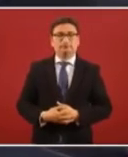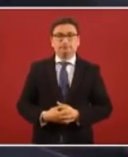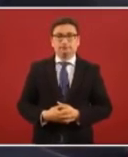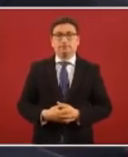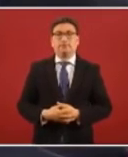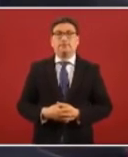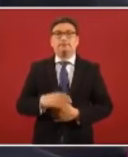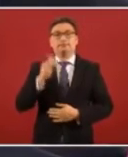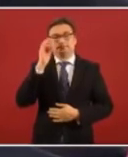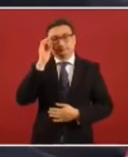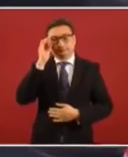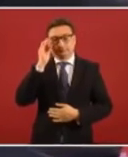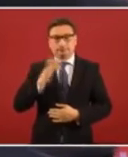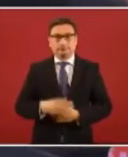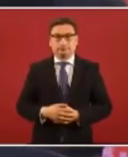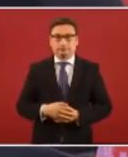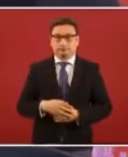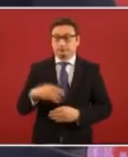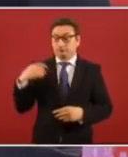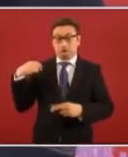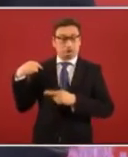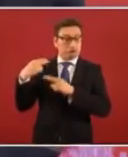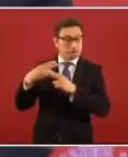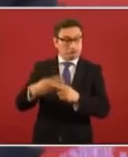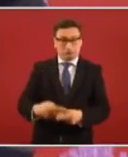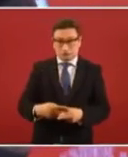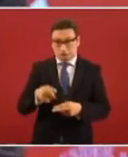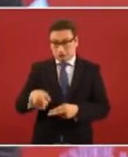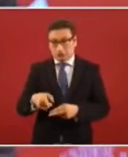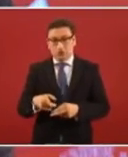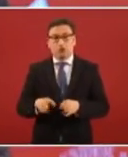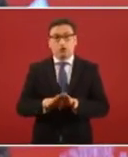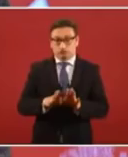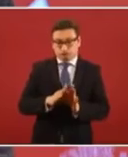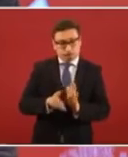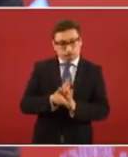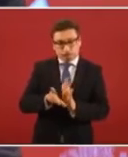hasta ahora en construcción,